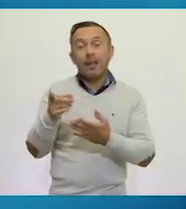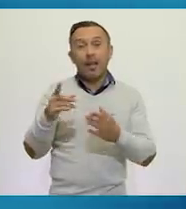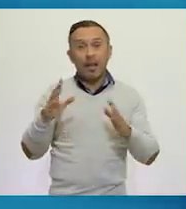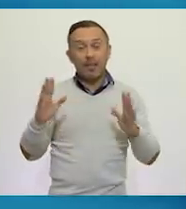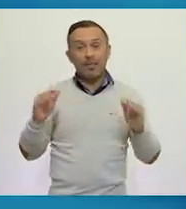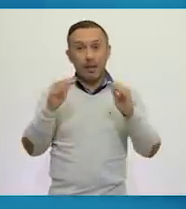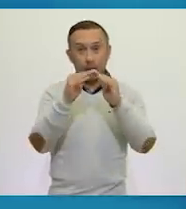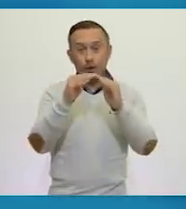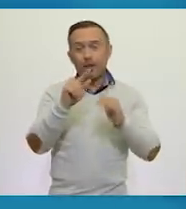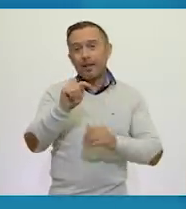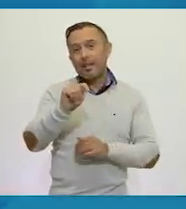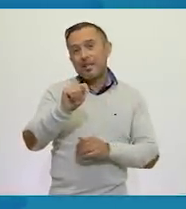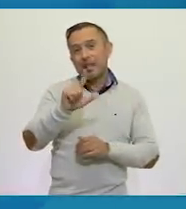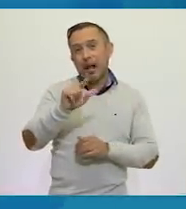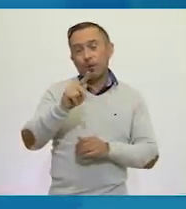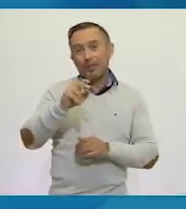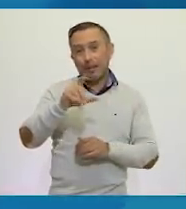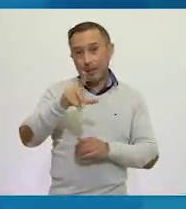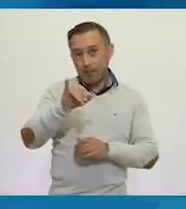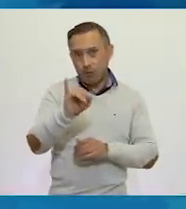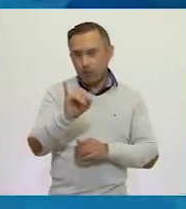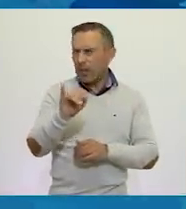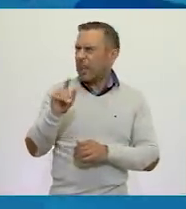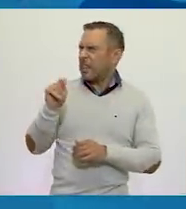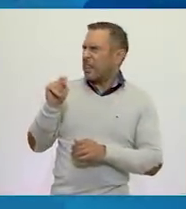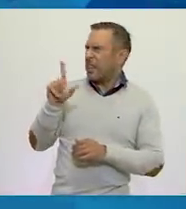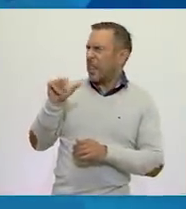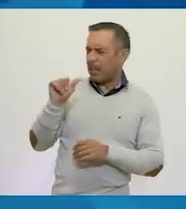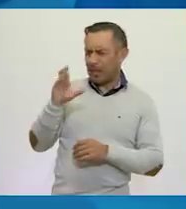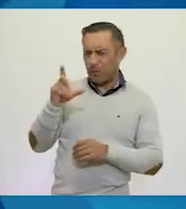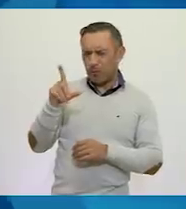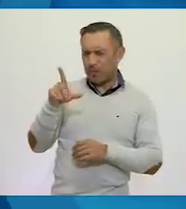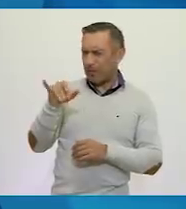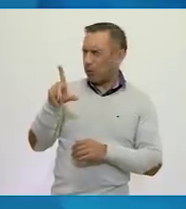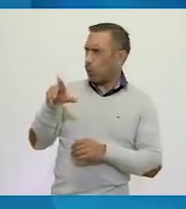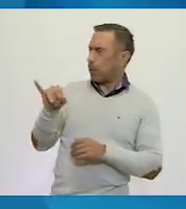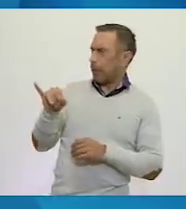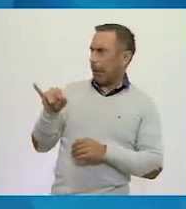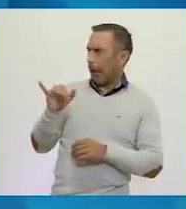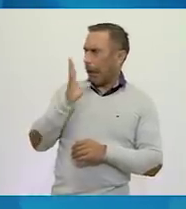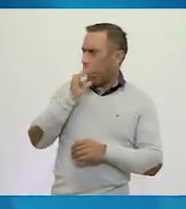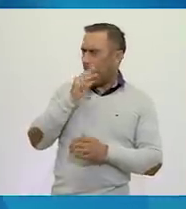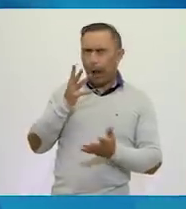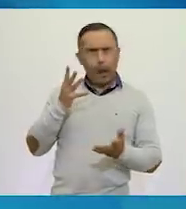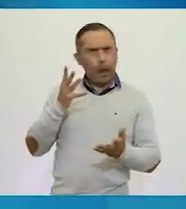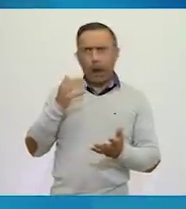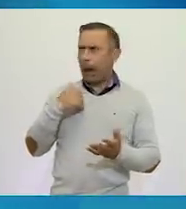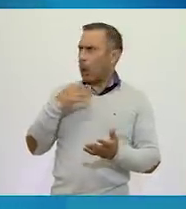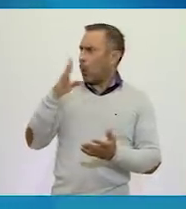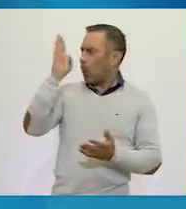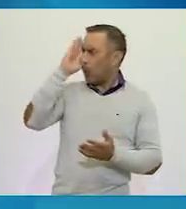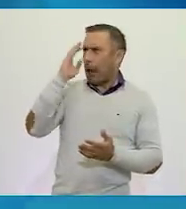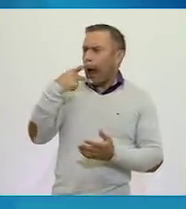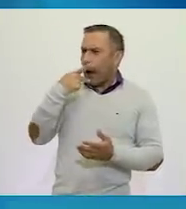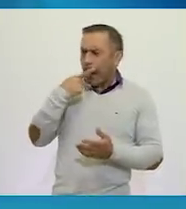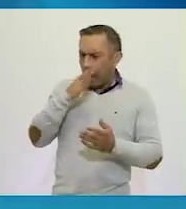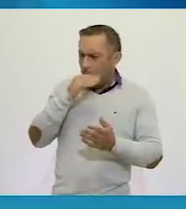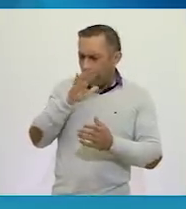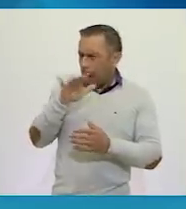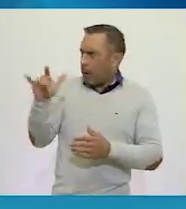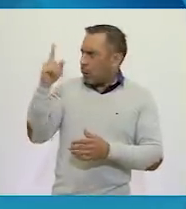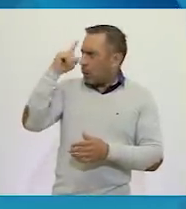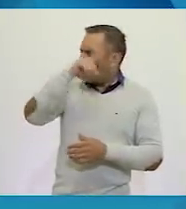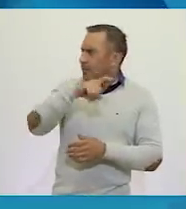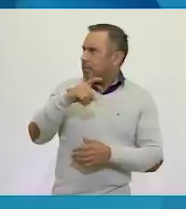de Tlahuizcalpantecutli. ¿Tlahuizcalpantecutli? ¡Ay, don Leopoldo, ese parece tarbalenguas! Bueno,